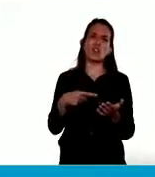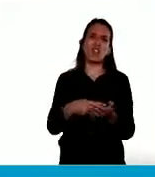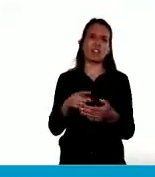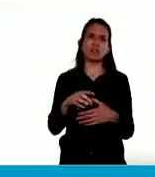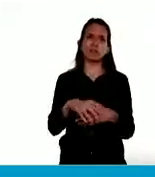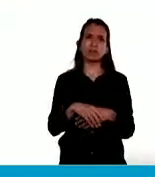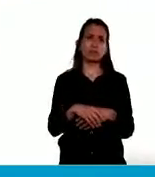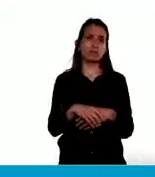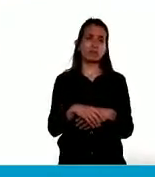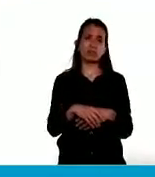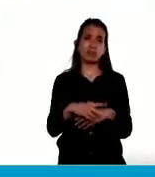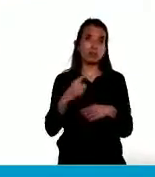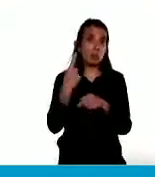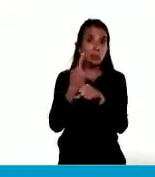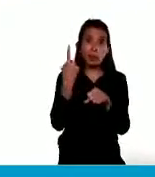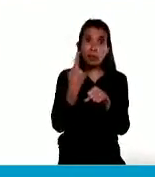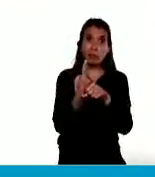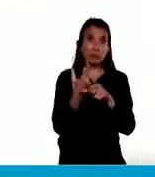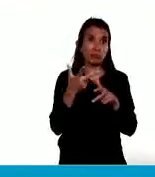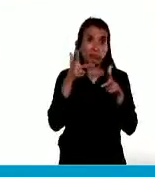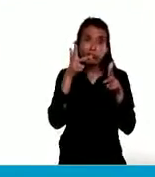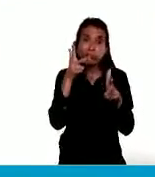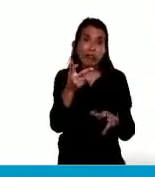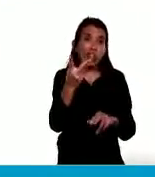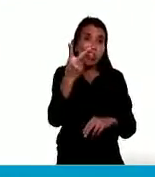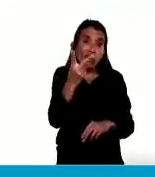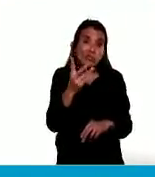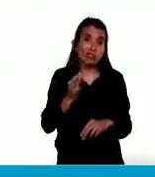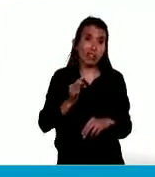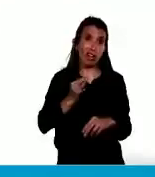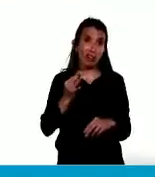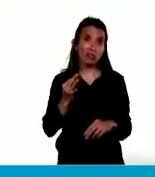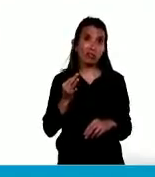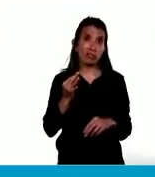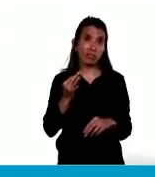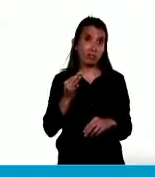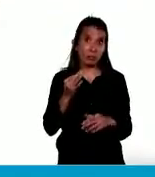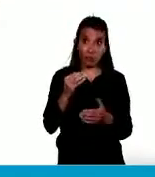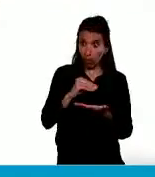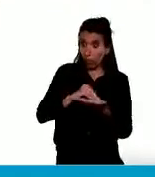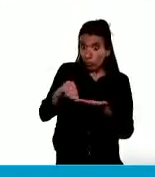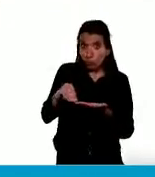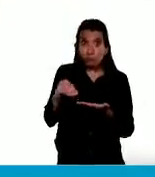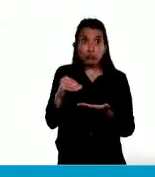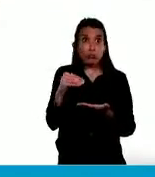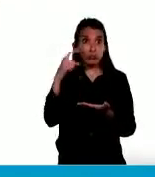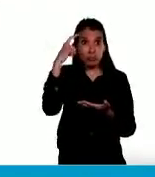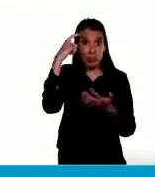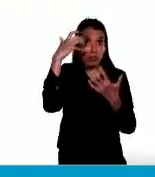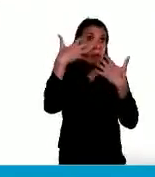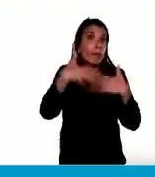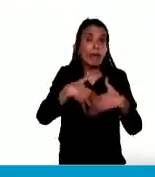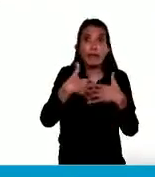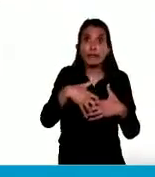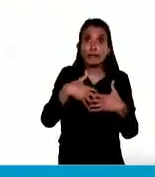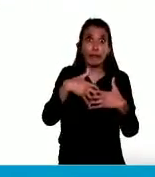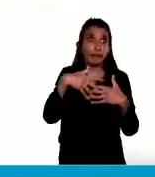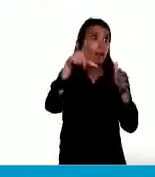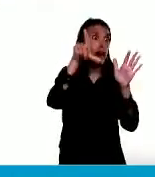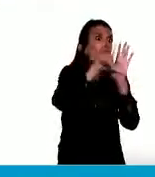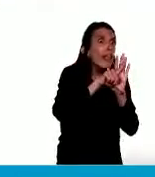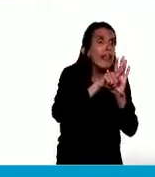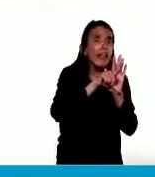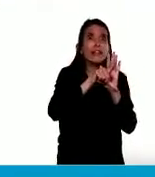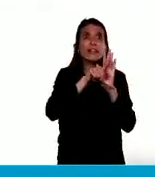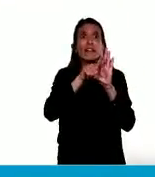Primero decirles que tuvieron 2 años, por lo menos que yo soy diputada, para poder sancionar las leyes y los proyectos que ustedes quisieron, si la